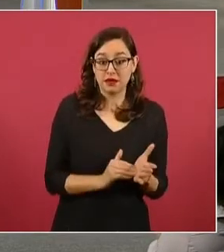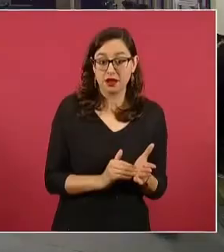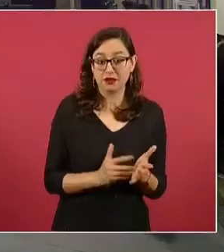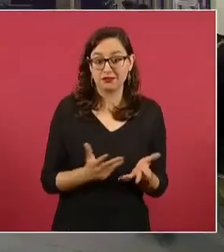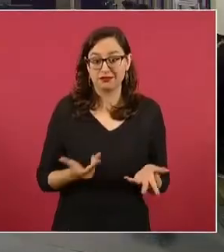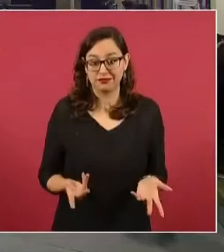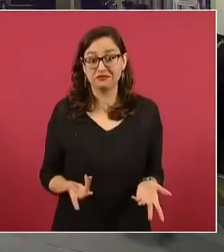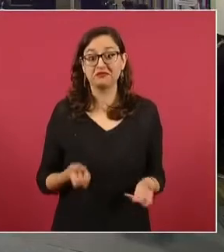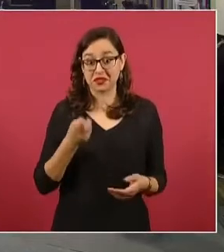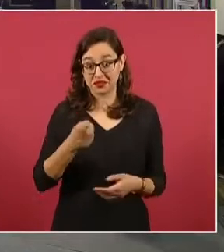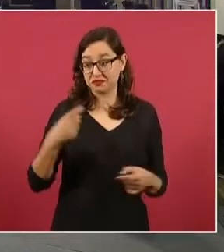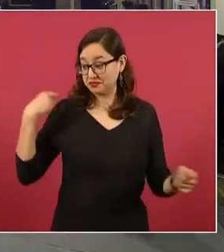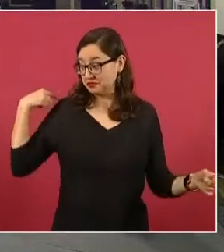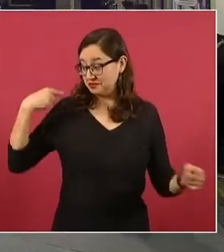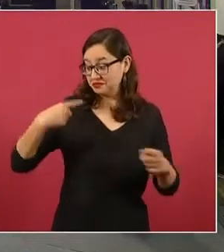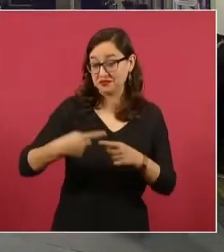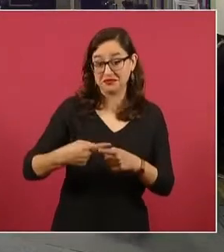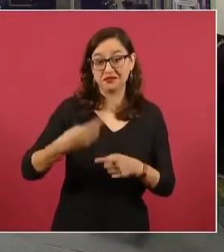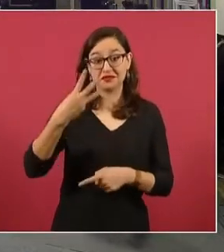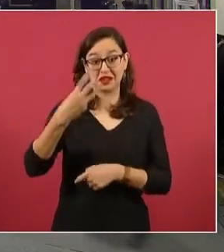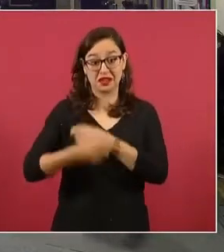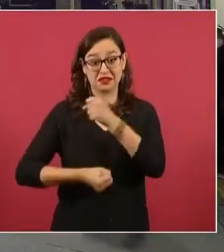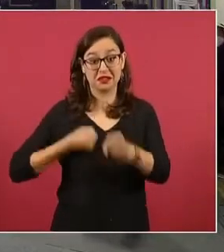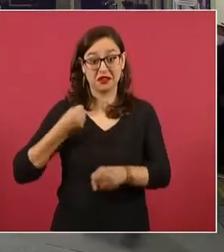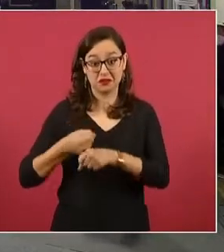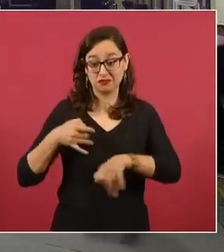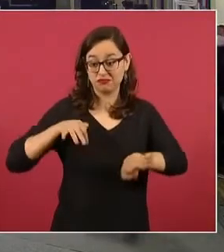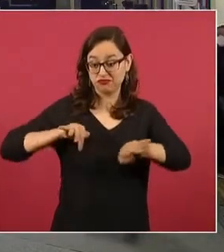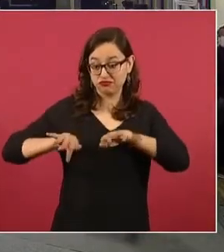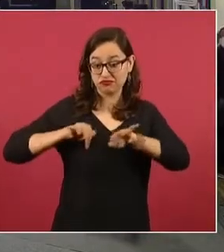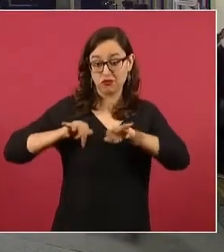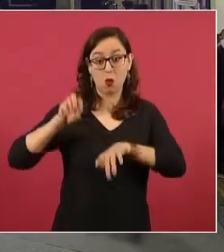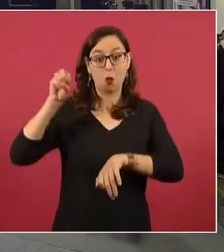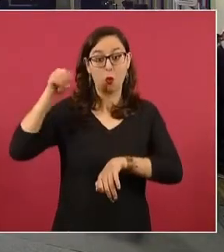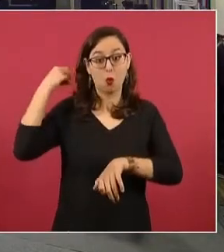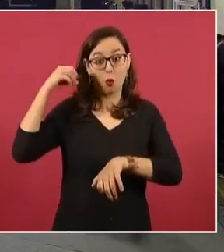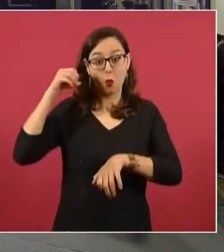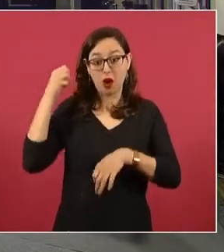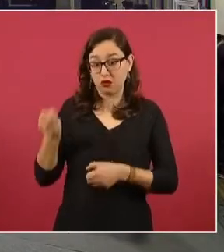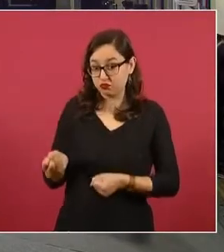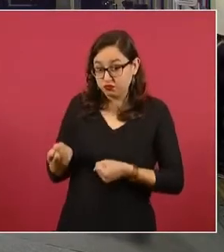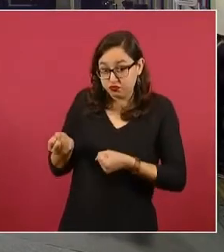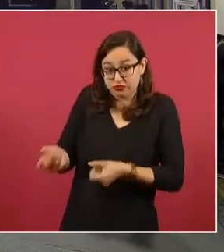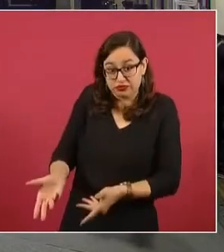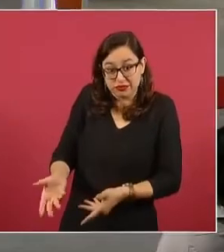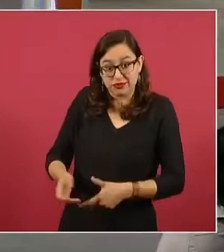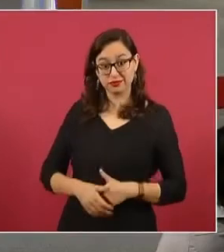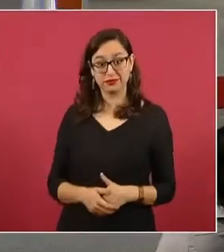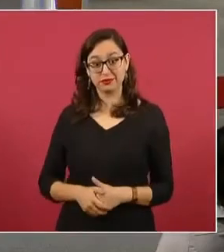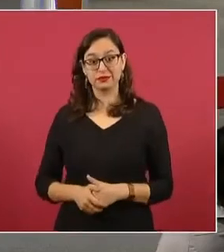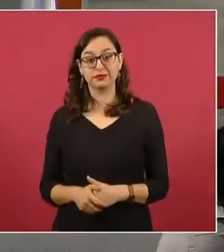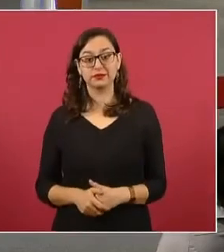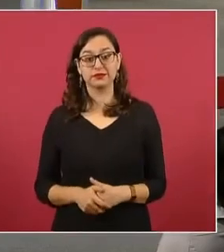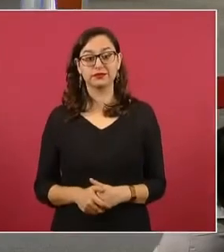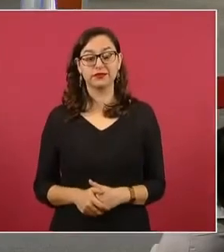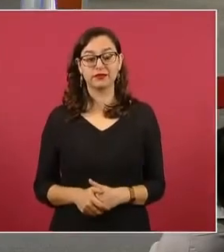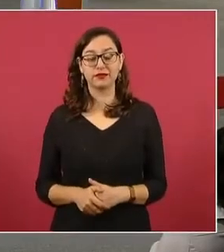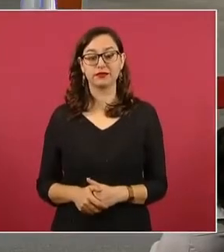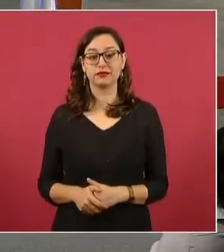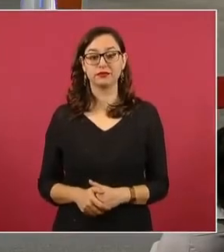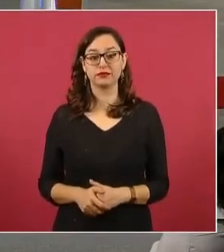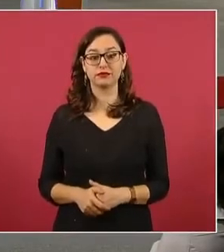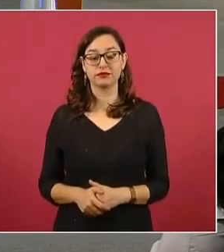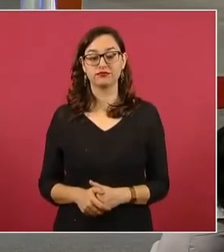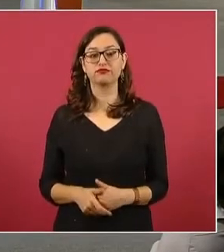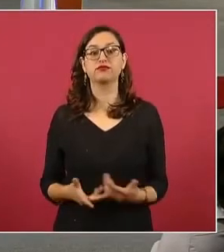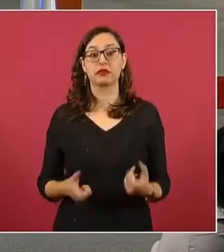a dejar a Oaxaca. A ver, Sembrando Vida, a ver si está. Que este